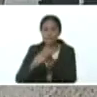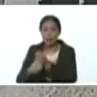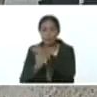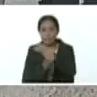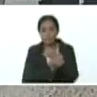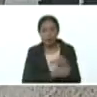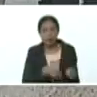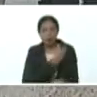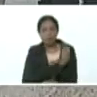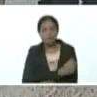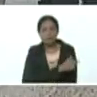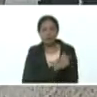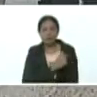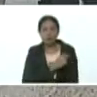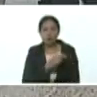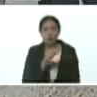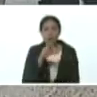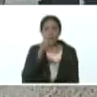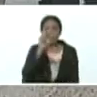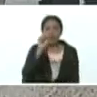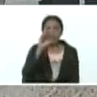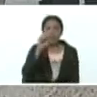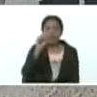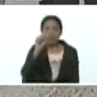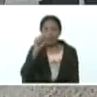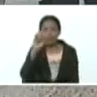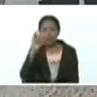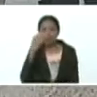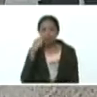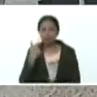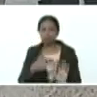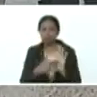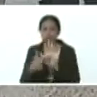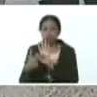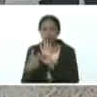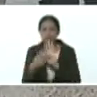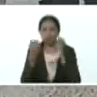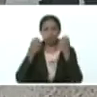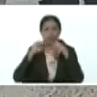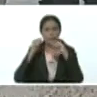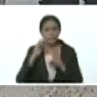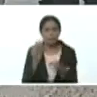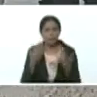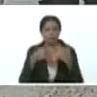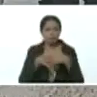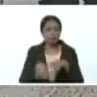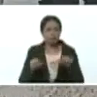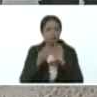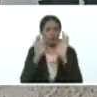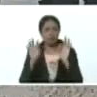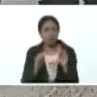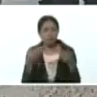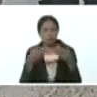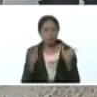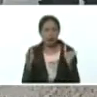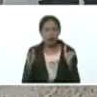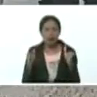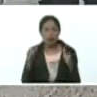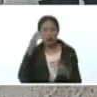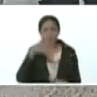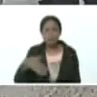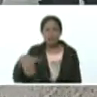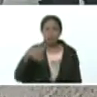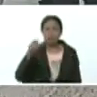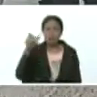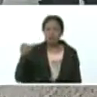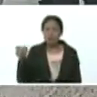hospital Luis Racetti. Vamos a mostrar la rehabilitación integral y abrirla al público del